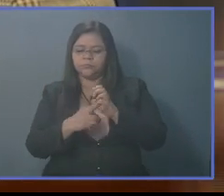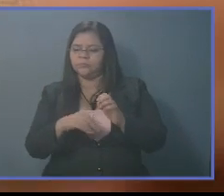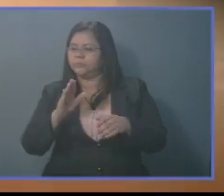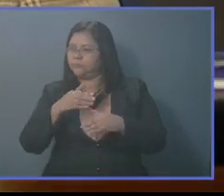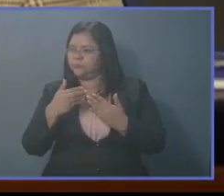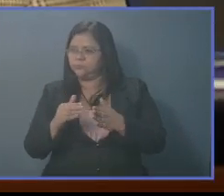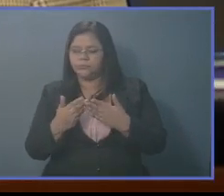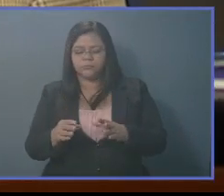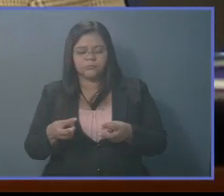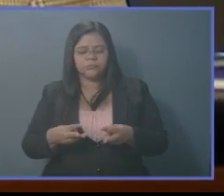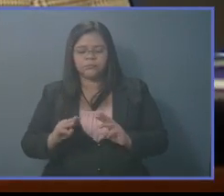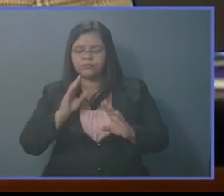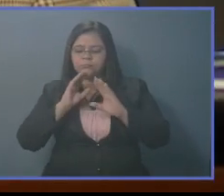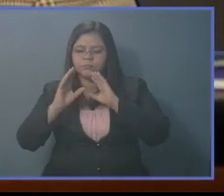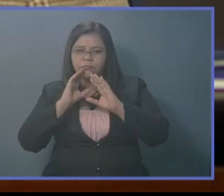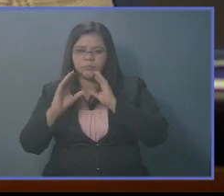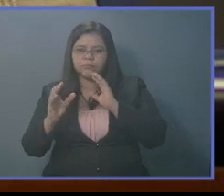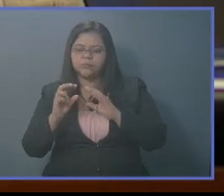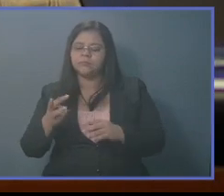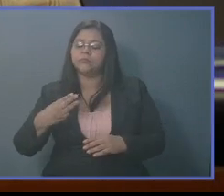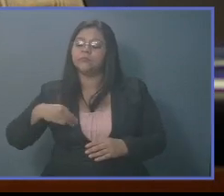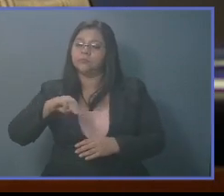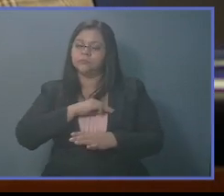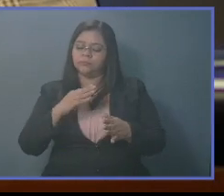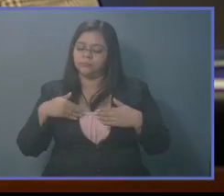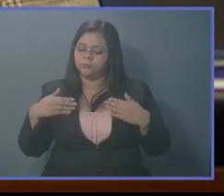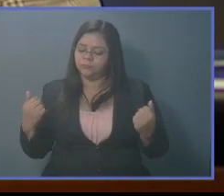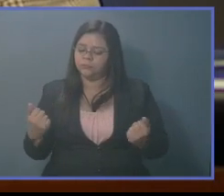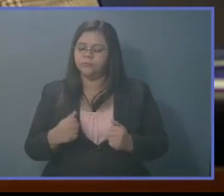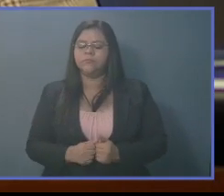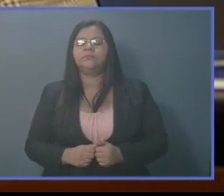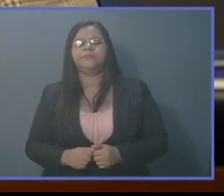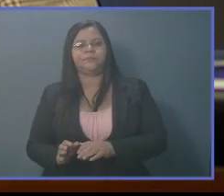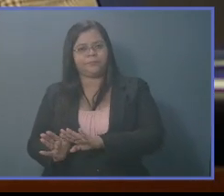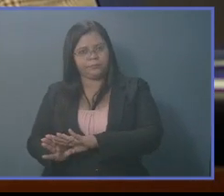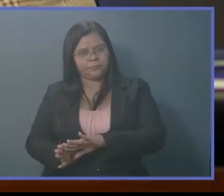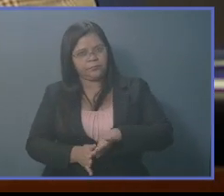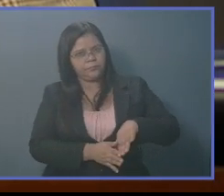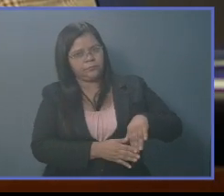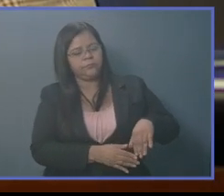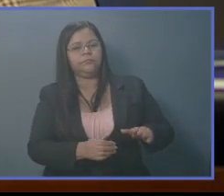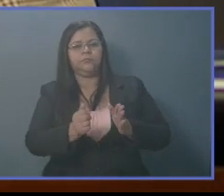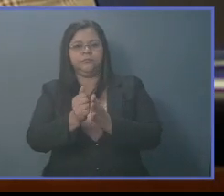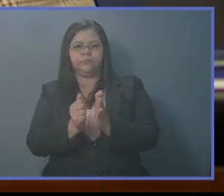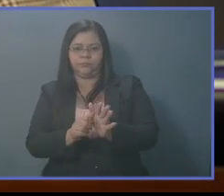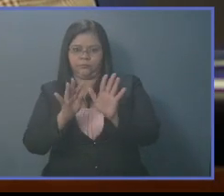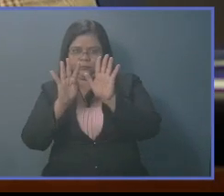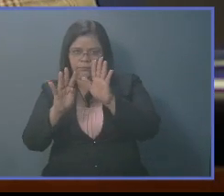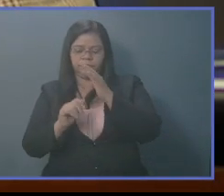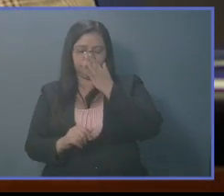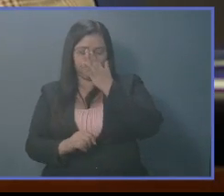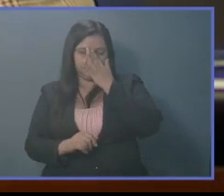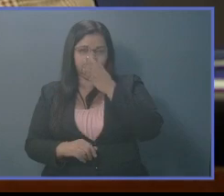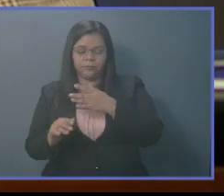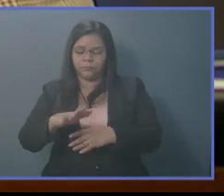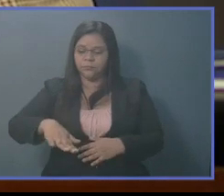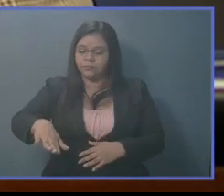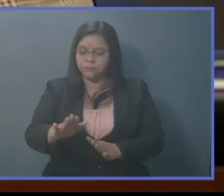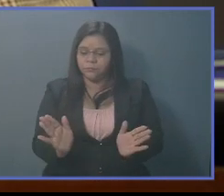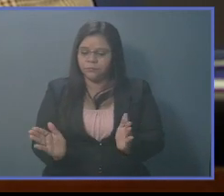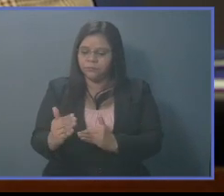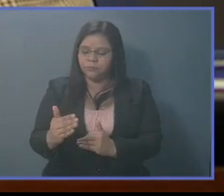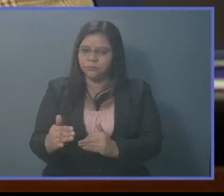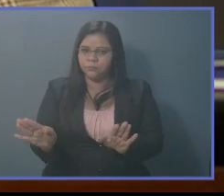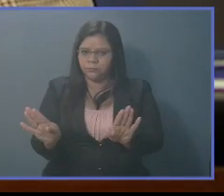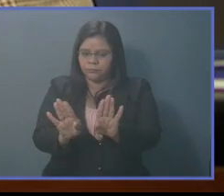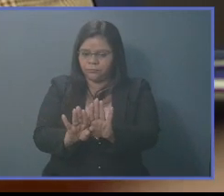comunicación oficiales del Ministerio de Salud. Condiciones para los centros de aislamiento y cuarentena, artículo 9. Los centros de aislamiento y cuarentena